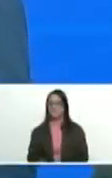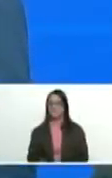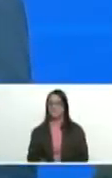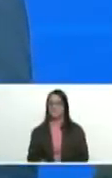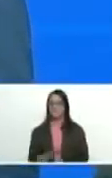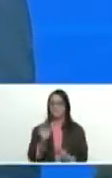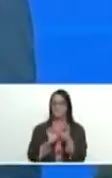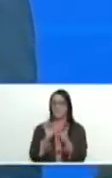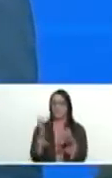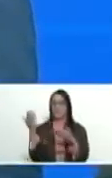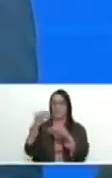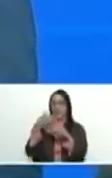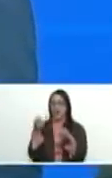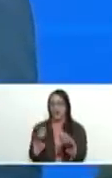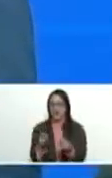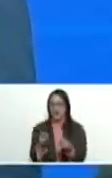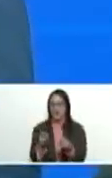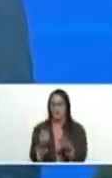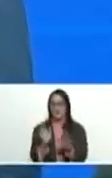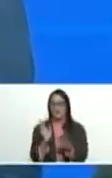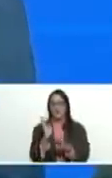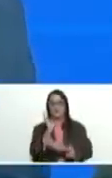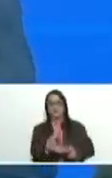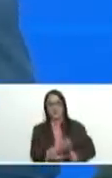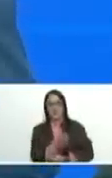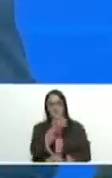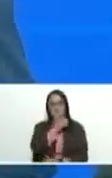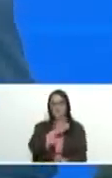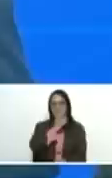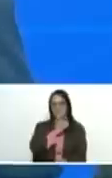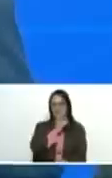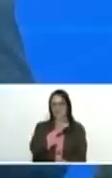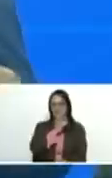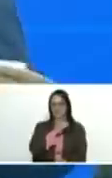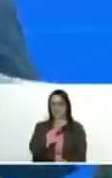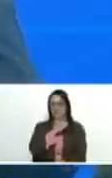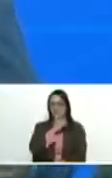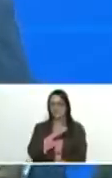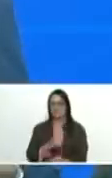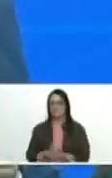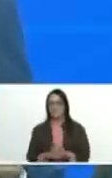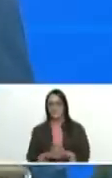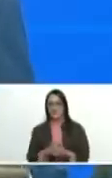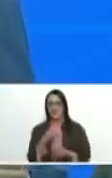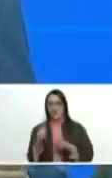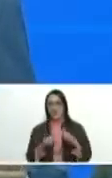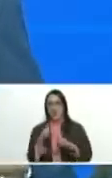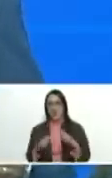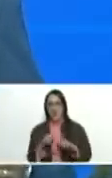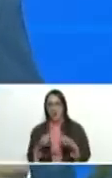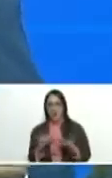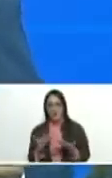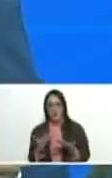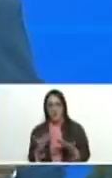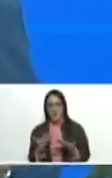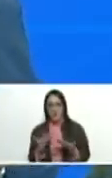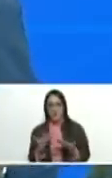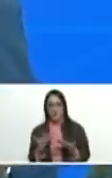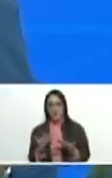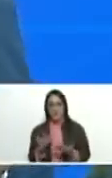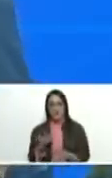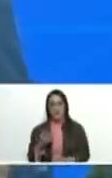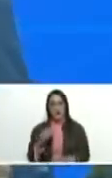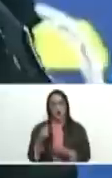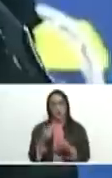bloqueo, de las inclementes sanciones, cómo no detenernos y al contrario,